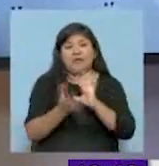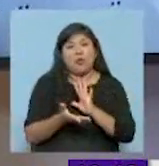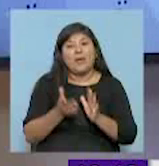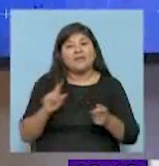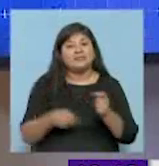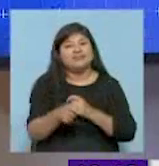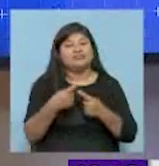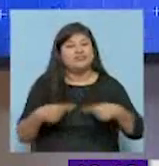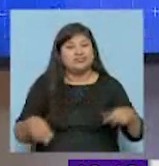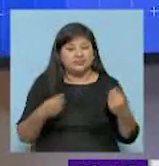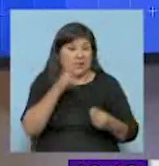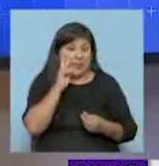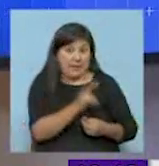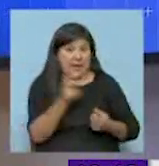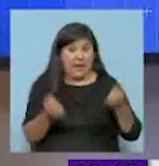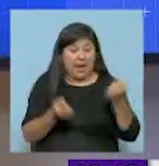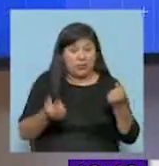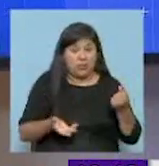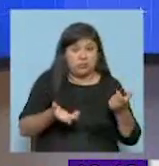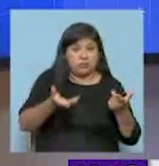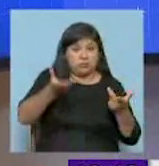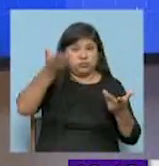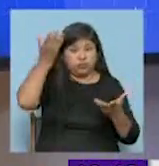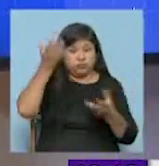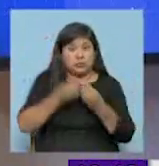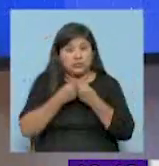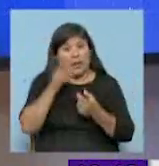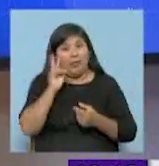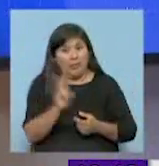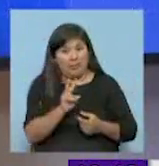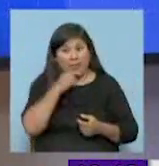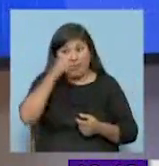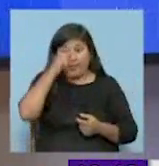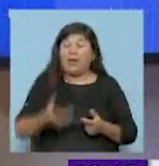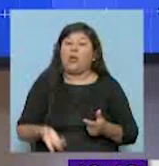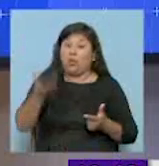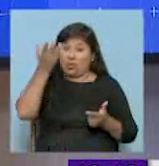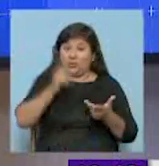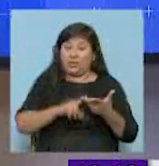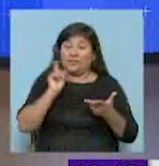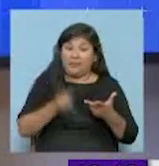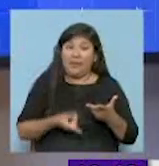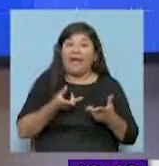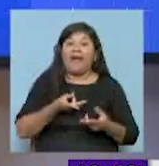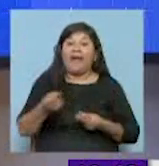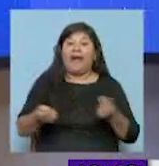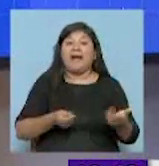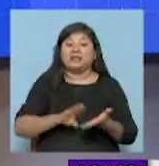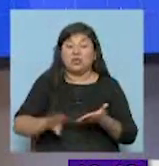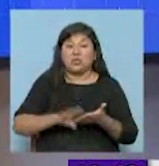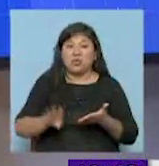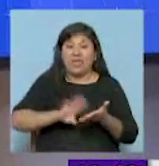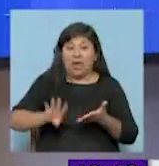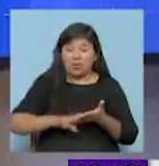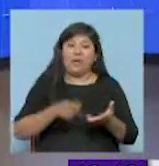a medida que aumentaron los precios, aumentaron las cuotas y también aumentaron las